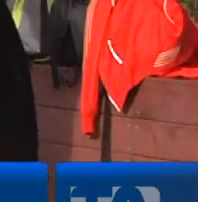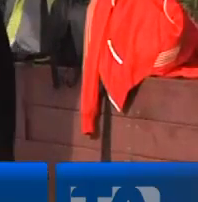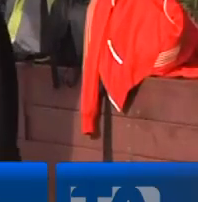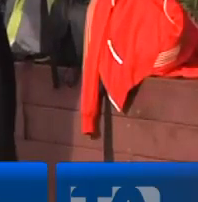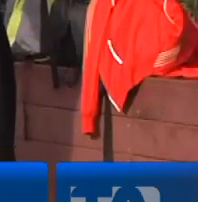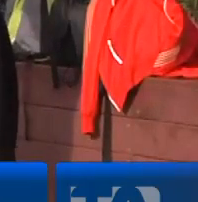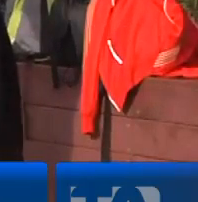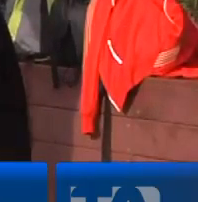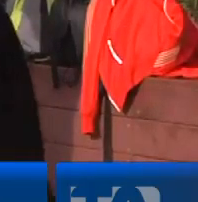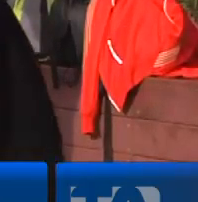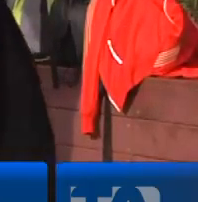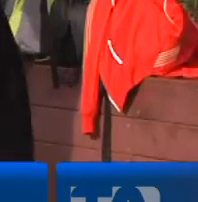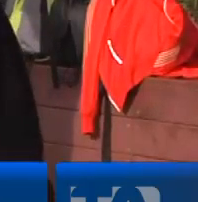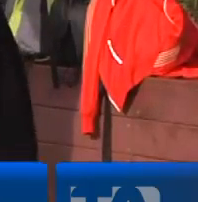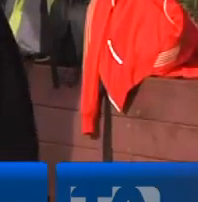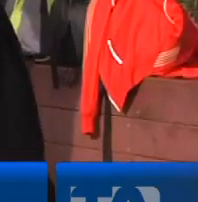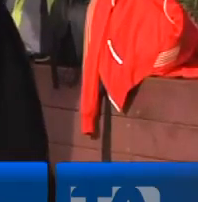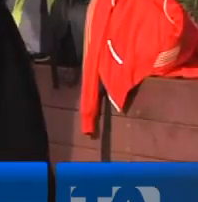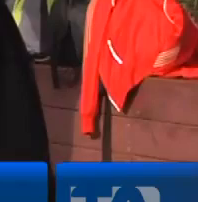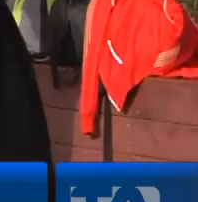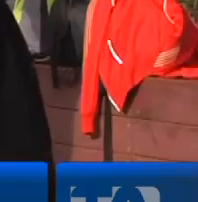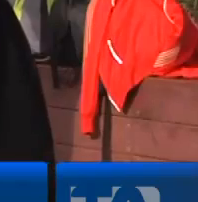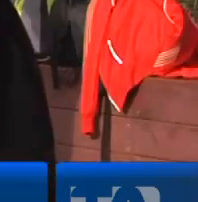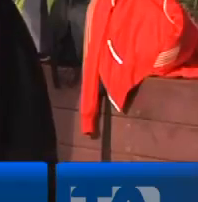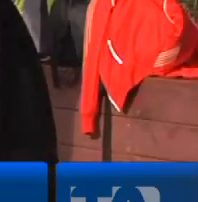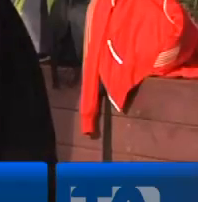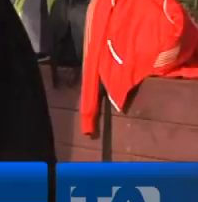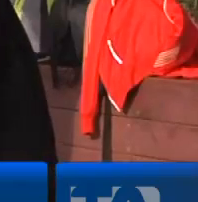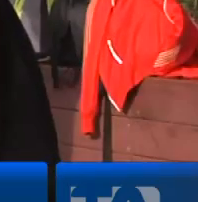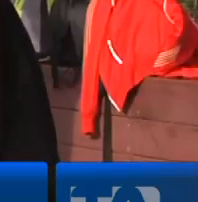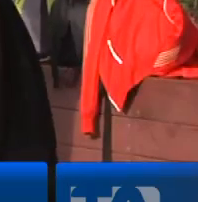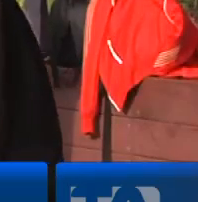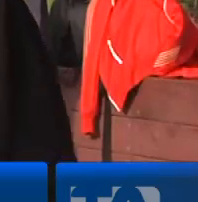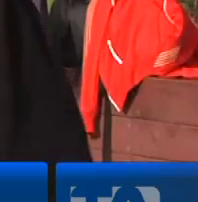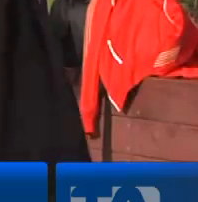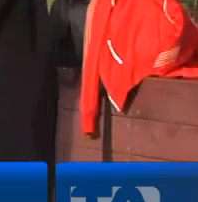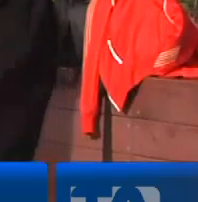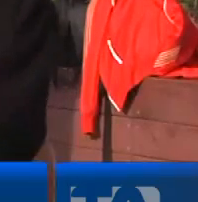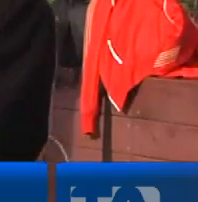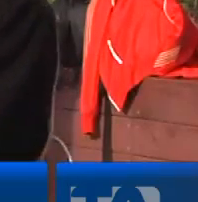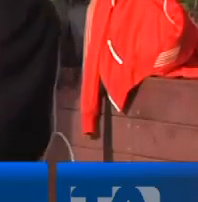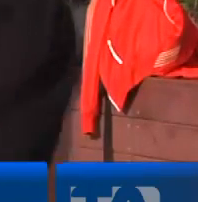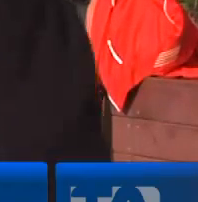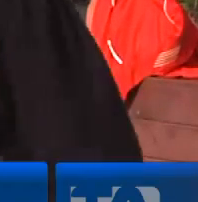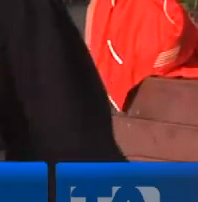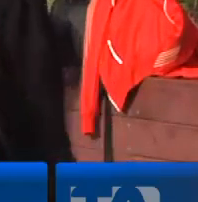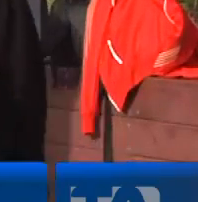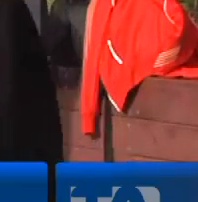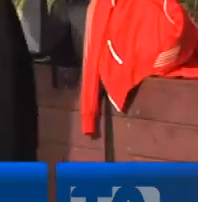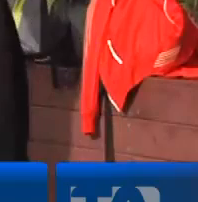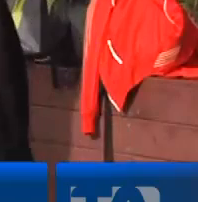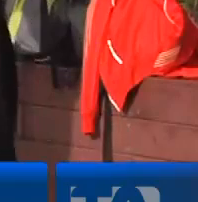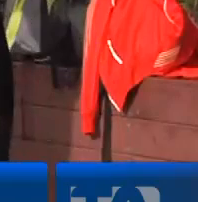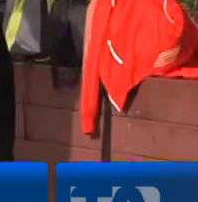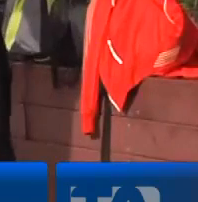Quito, porque aquí a esta hora ya se realiza un plantón en apoyo y respeto a los deportistas. Ustedes pueden ver a mis espaldas ya